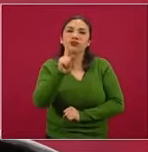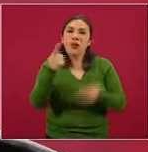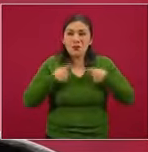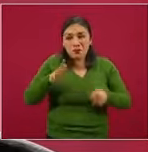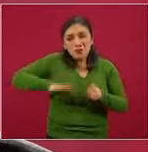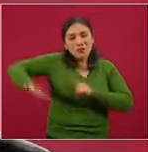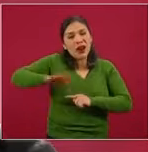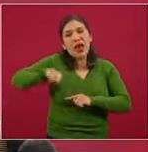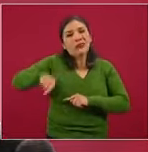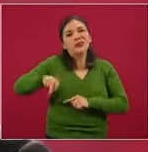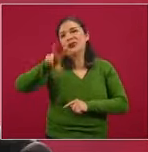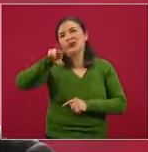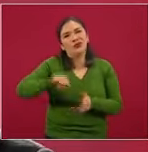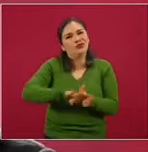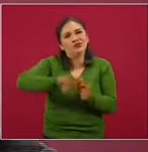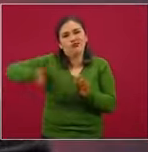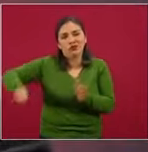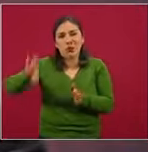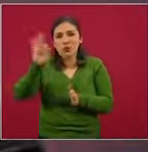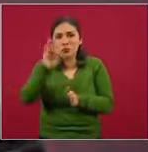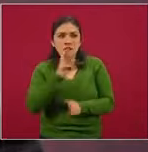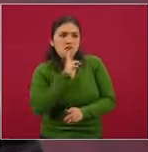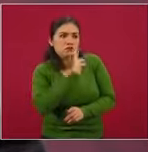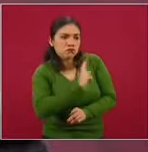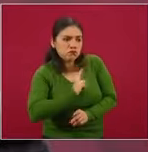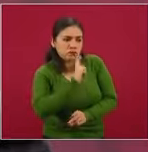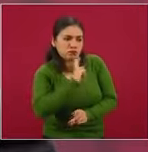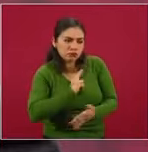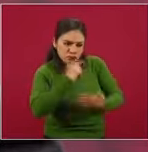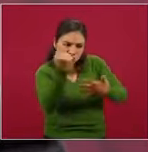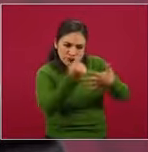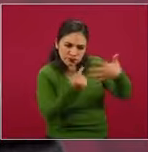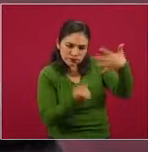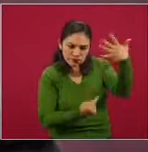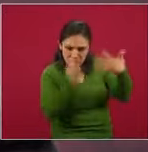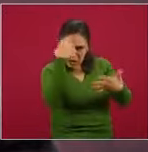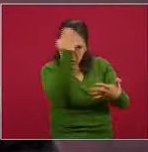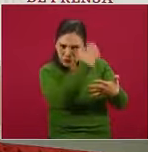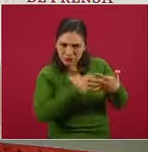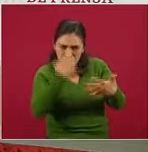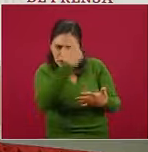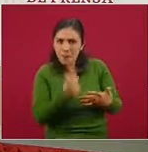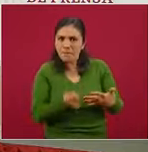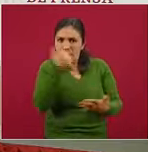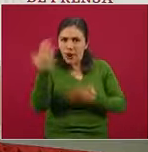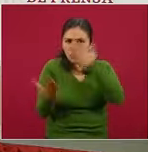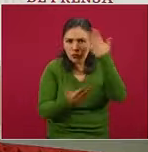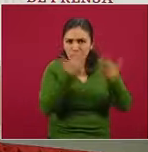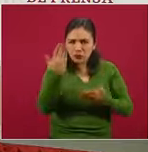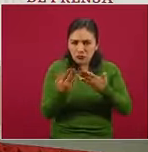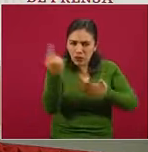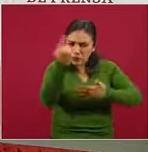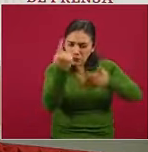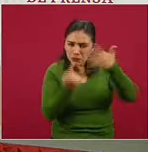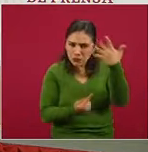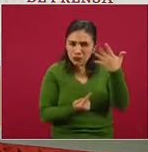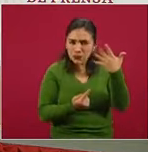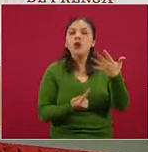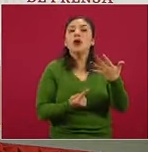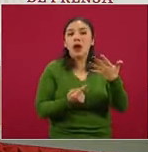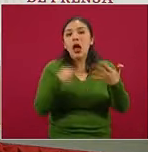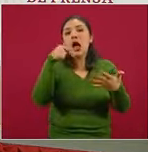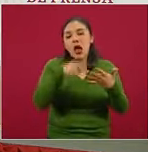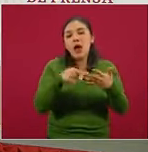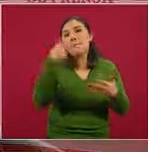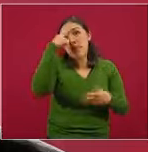en el estudio. Y una vez que se tiene los resultados analizados de estos primeros estudios, insisto, uno de sus propósitos